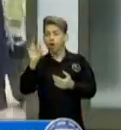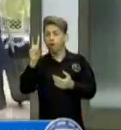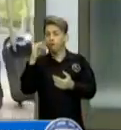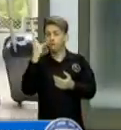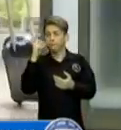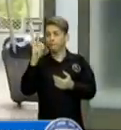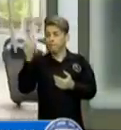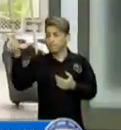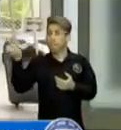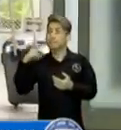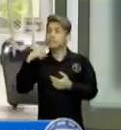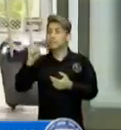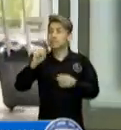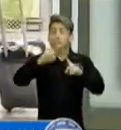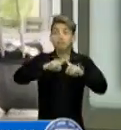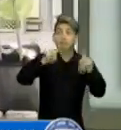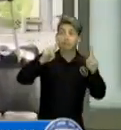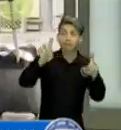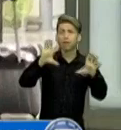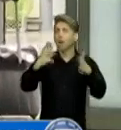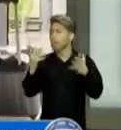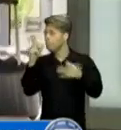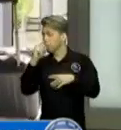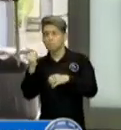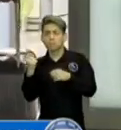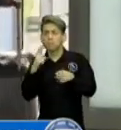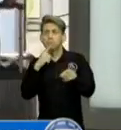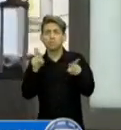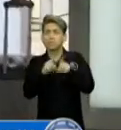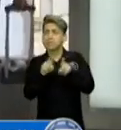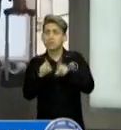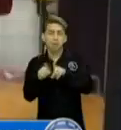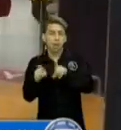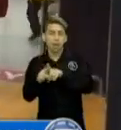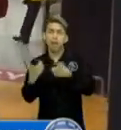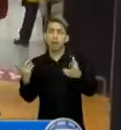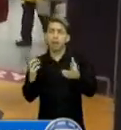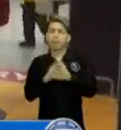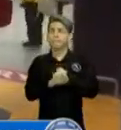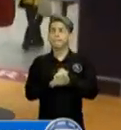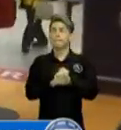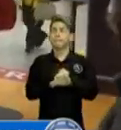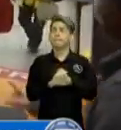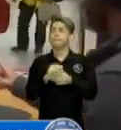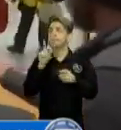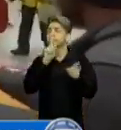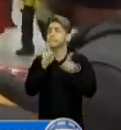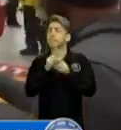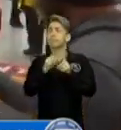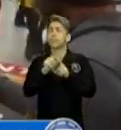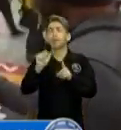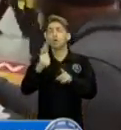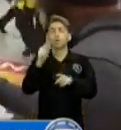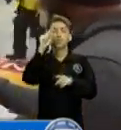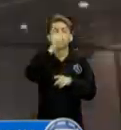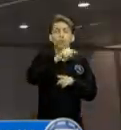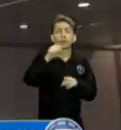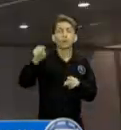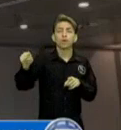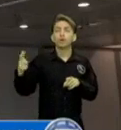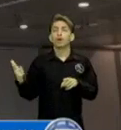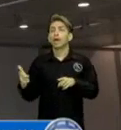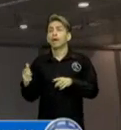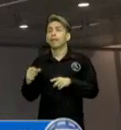se distinga en su comportamiento de otras cepas del virus. También fue encontrada en Países Bajos, Dinamarca y